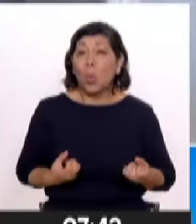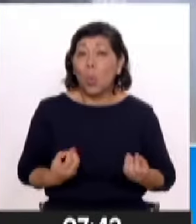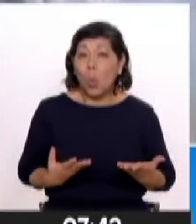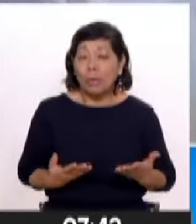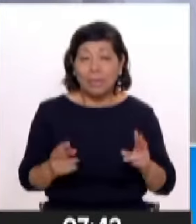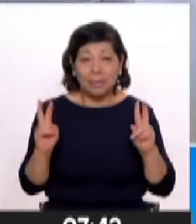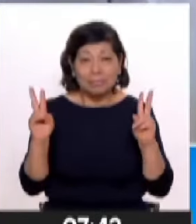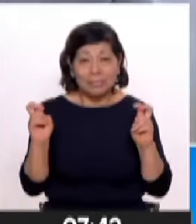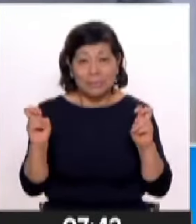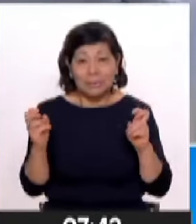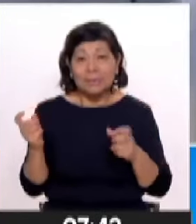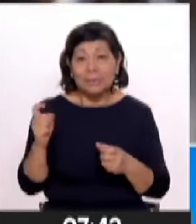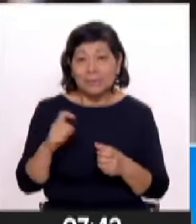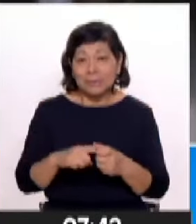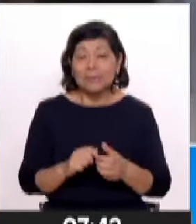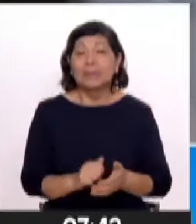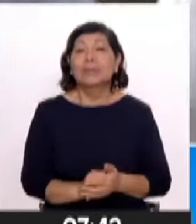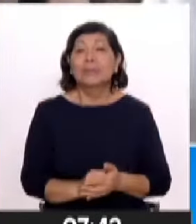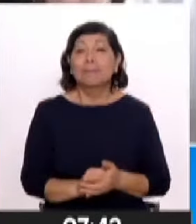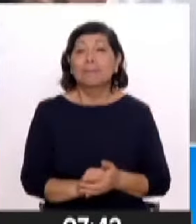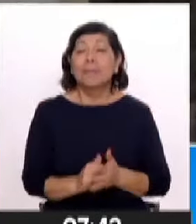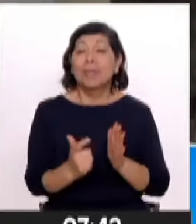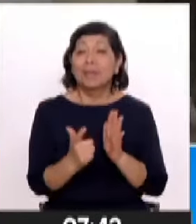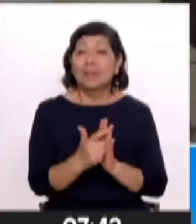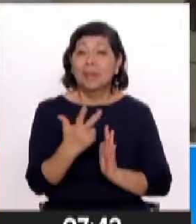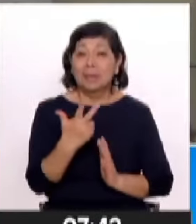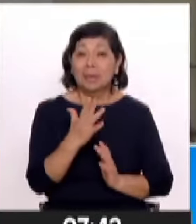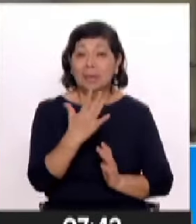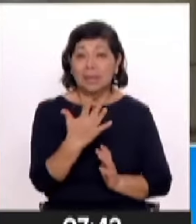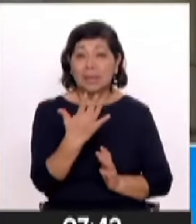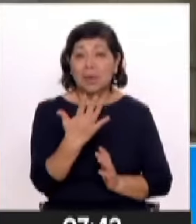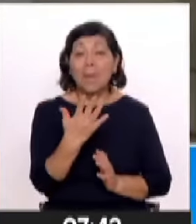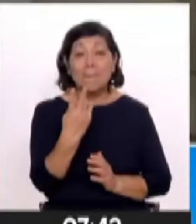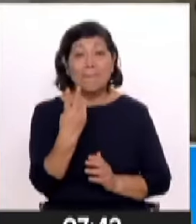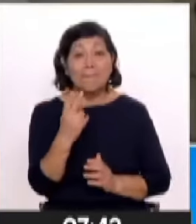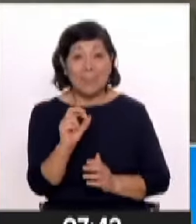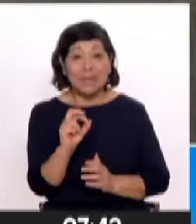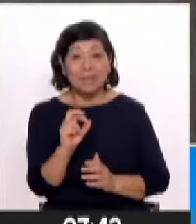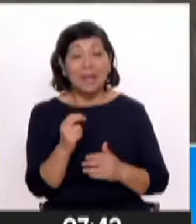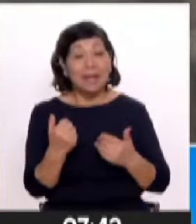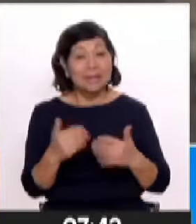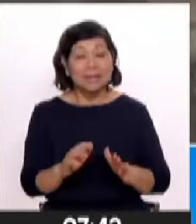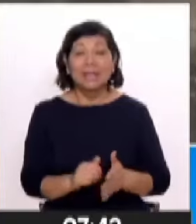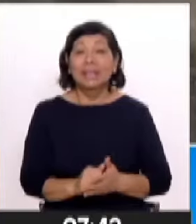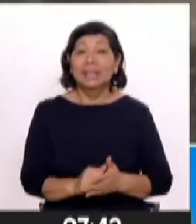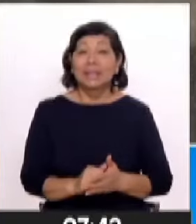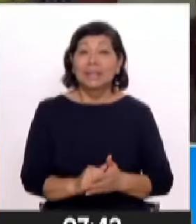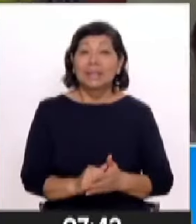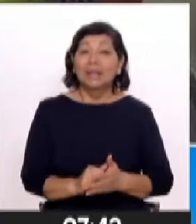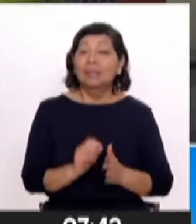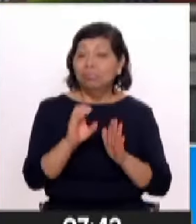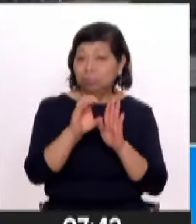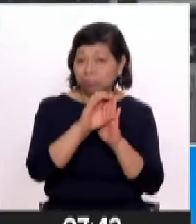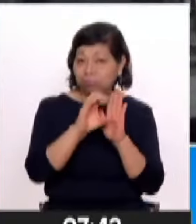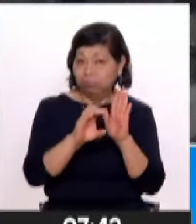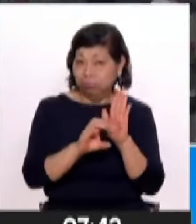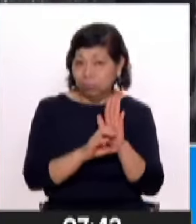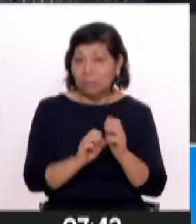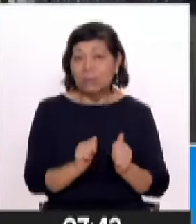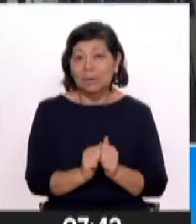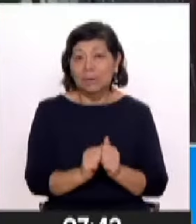los términos sustanciales de la ley 31.520 ya han sido